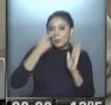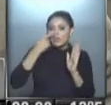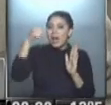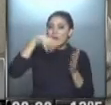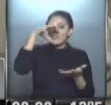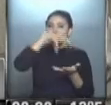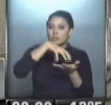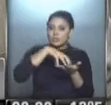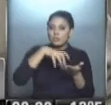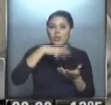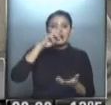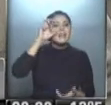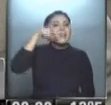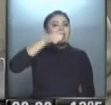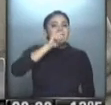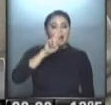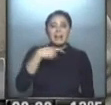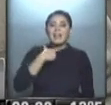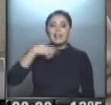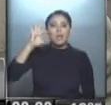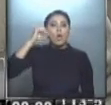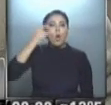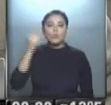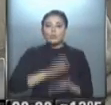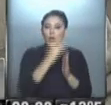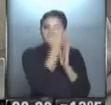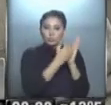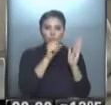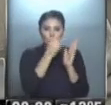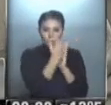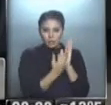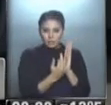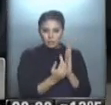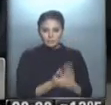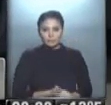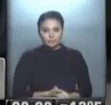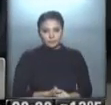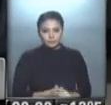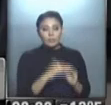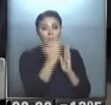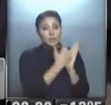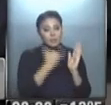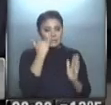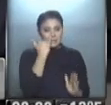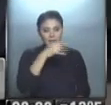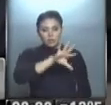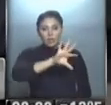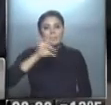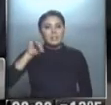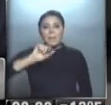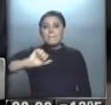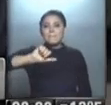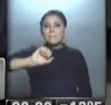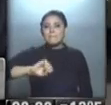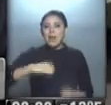el reinar qué decisión toma y las naciones unidas sobre programas que llevan ustedes adelante bueno el programa ha sido denominado como mejor